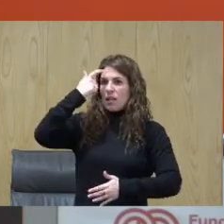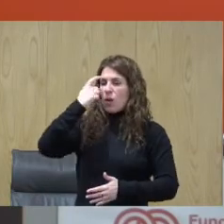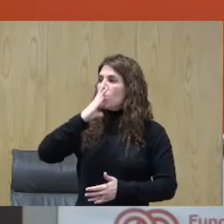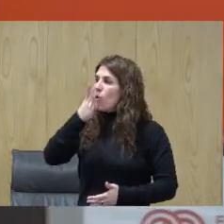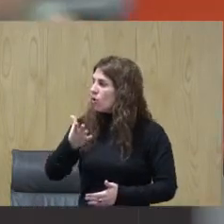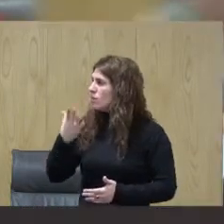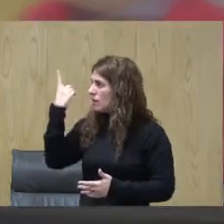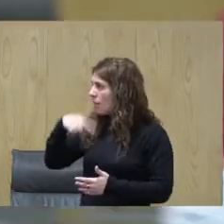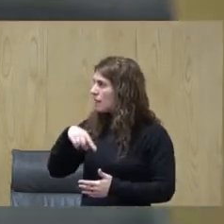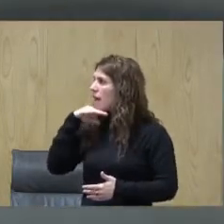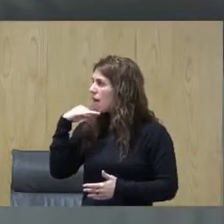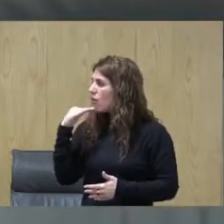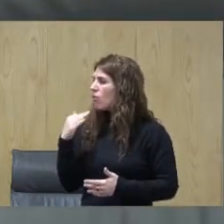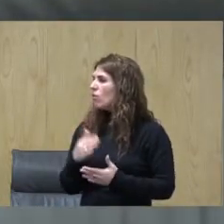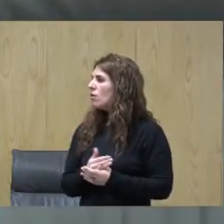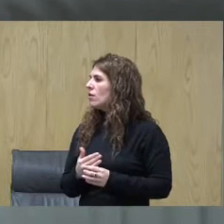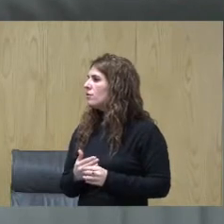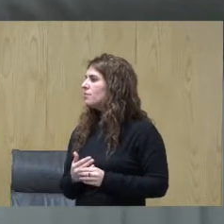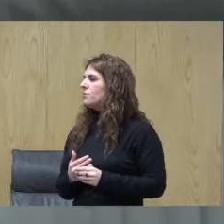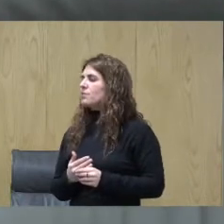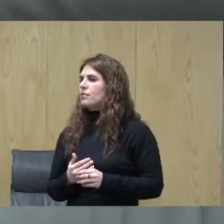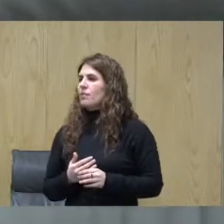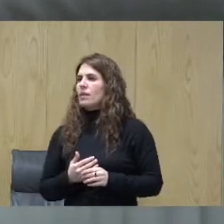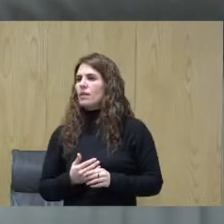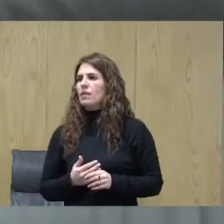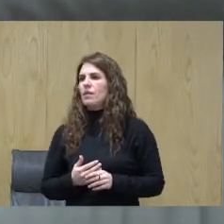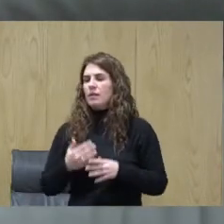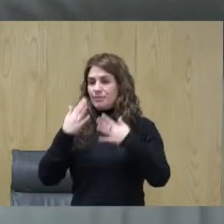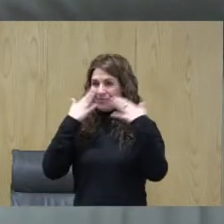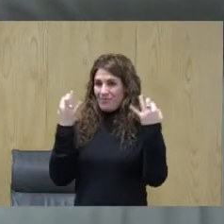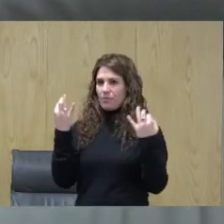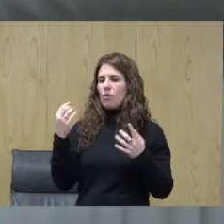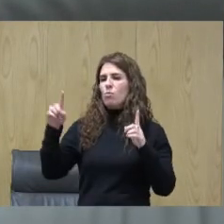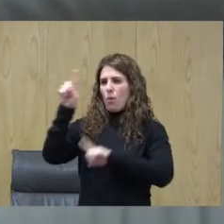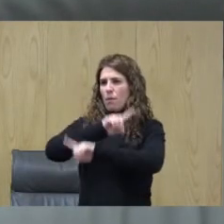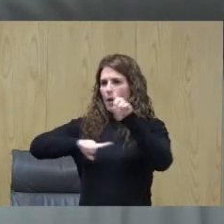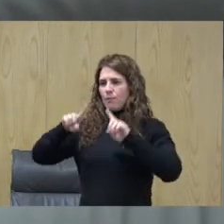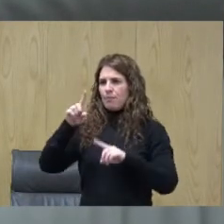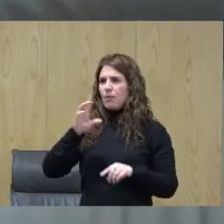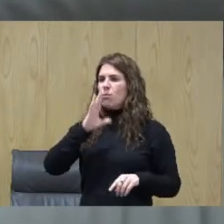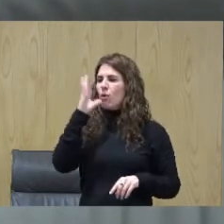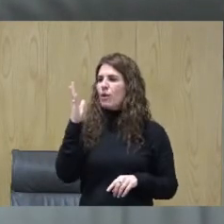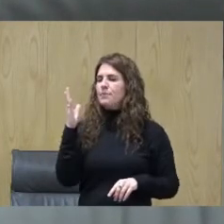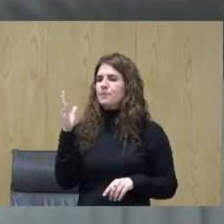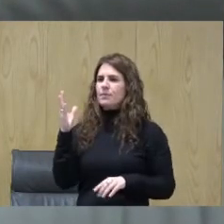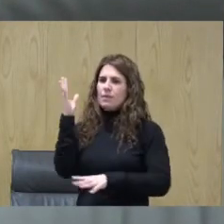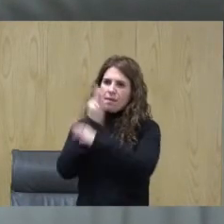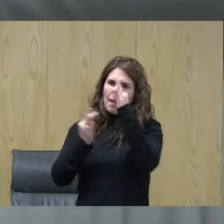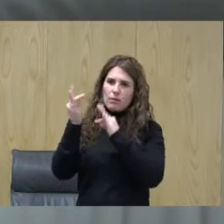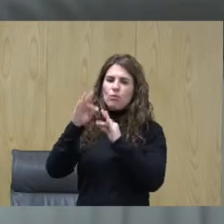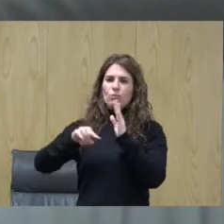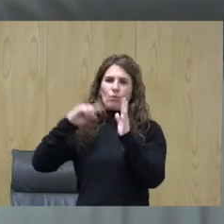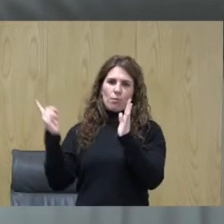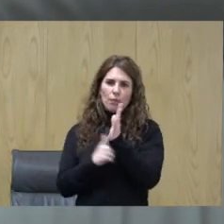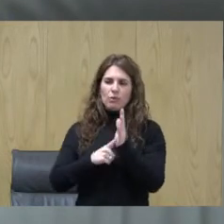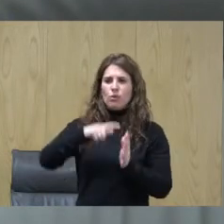Sí, bueno, te respondo. Realmente es un problema porque no siempre disponíamos de todos los datos de